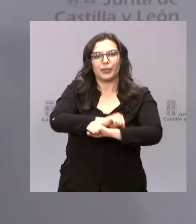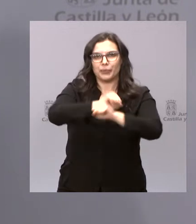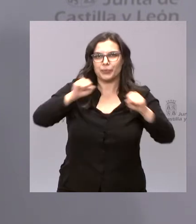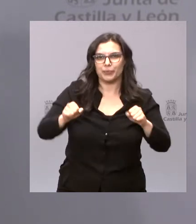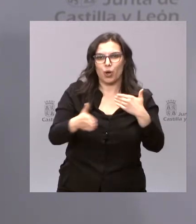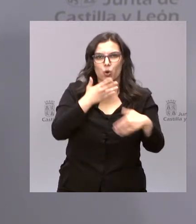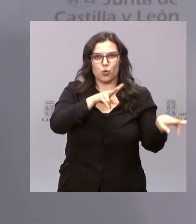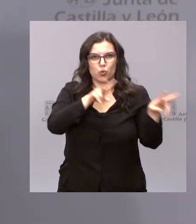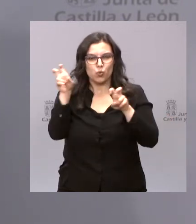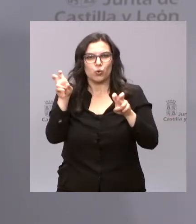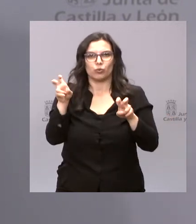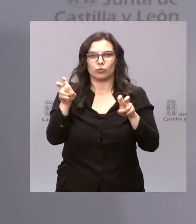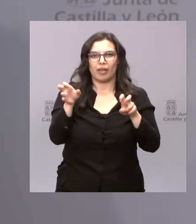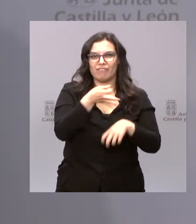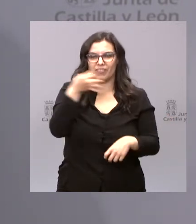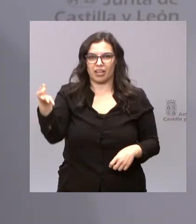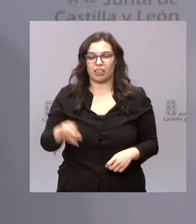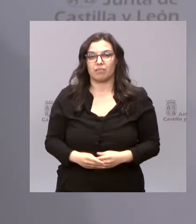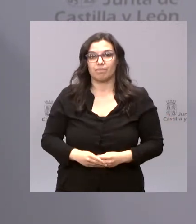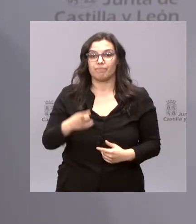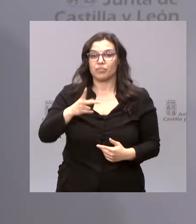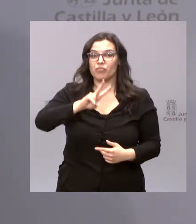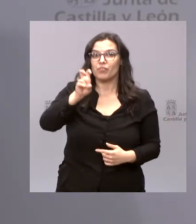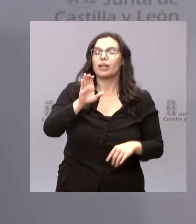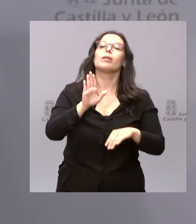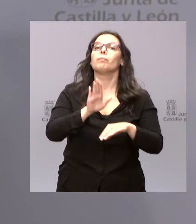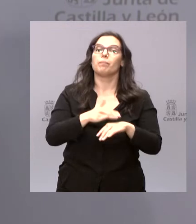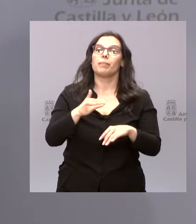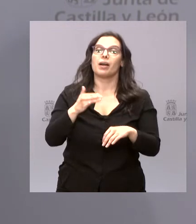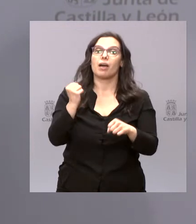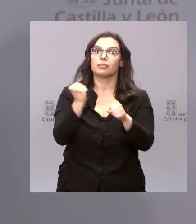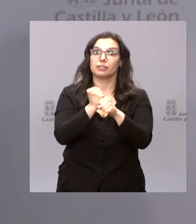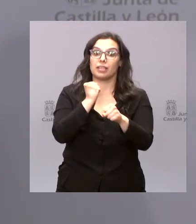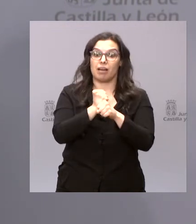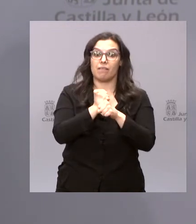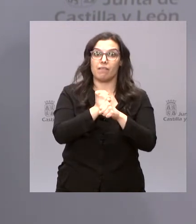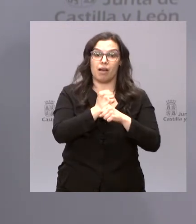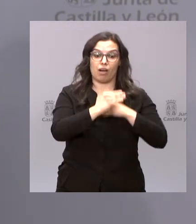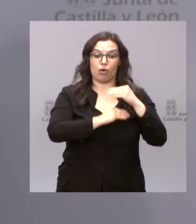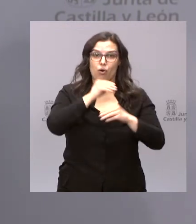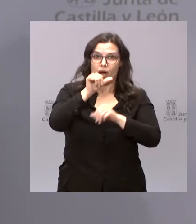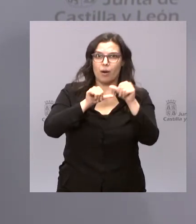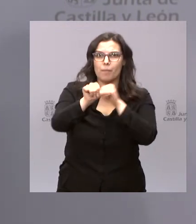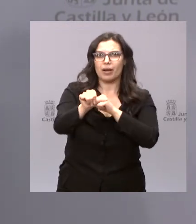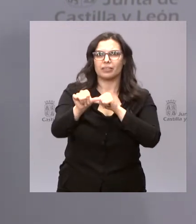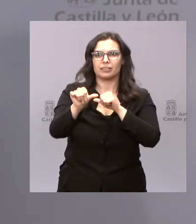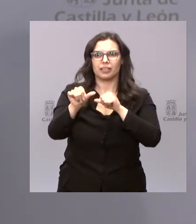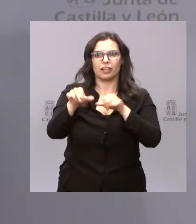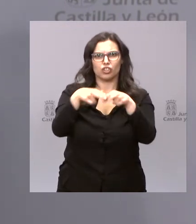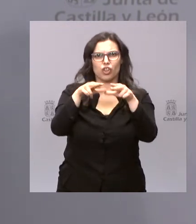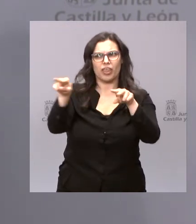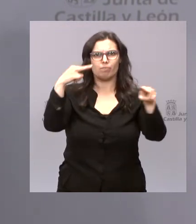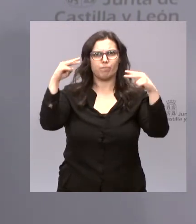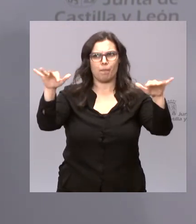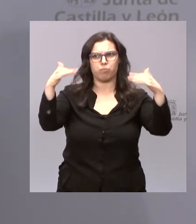innovador, más eficaz. Esto va a permitir que el trabajo que se hace sea aún más visible y que el mensaje de